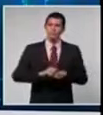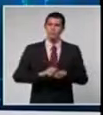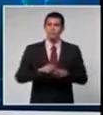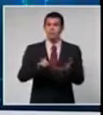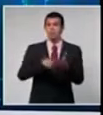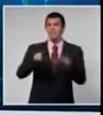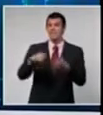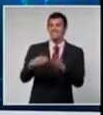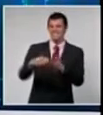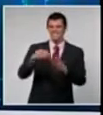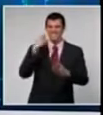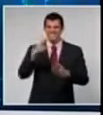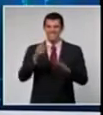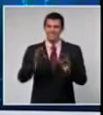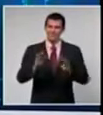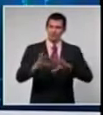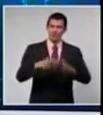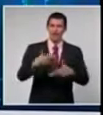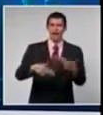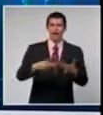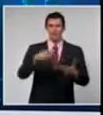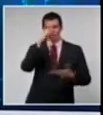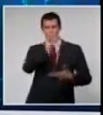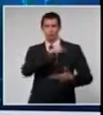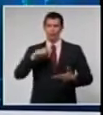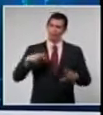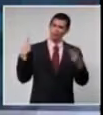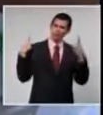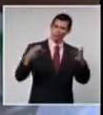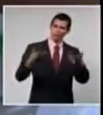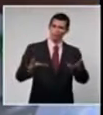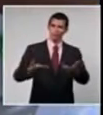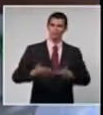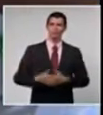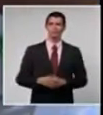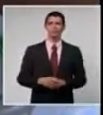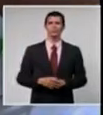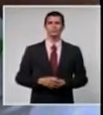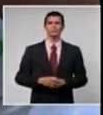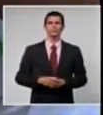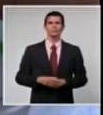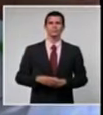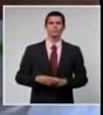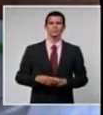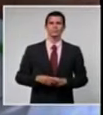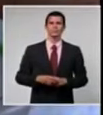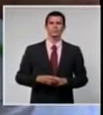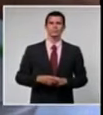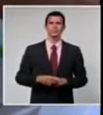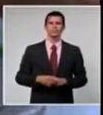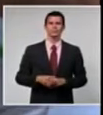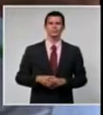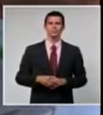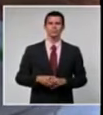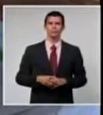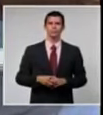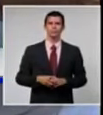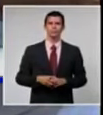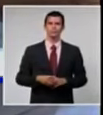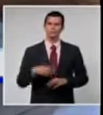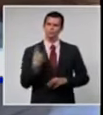alta profesionalidad de los especialistas de la Oriental Provincia. No llegamos al momento quirúrgico porque era un